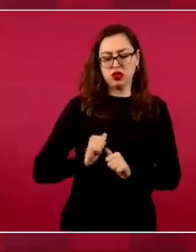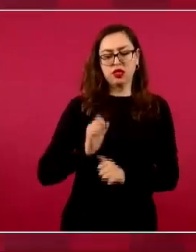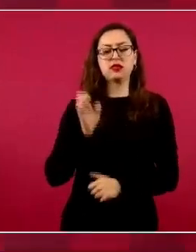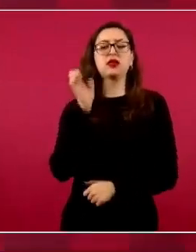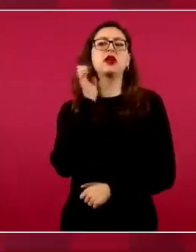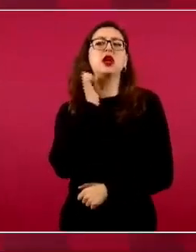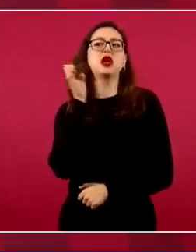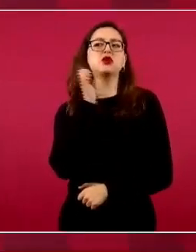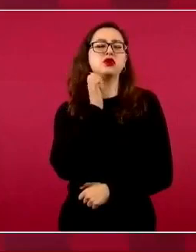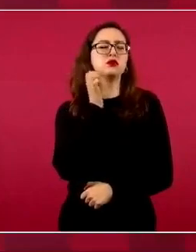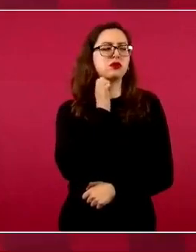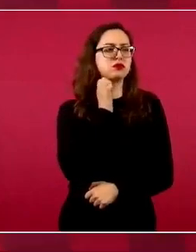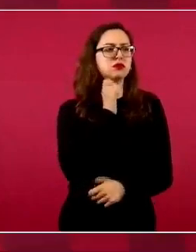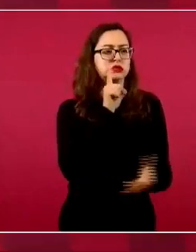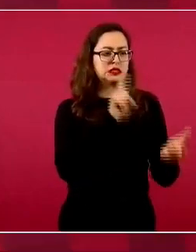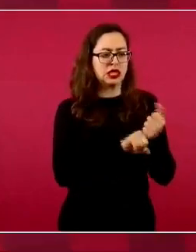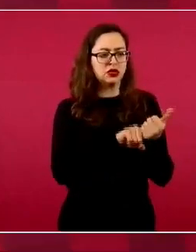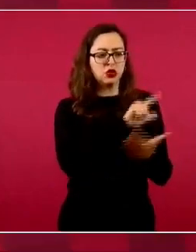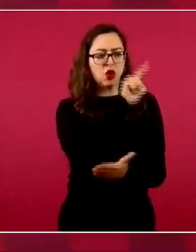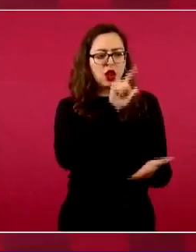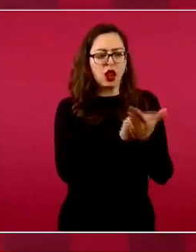pero del Poder Judicial